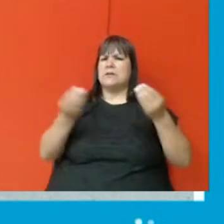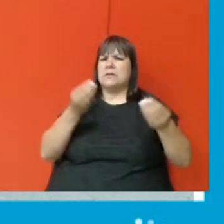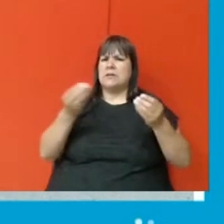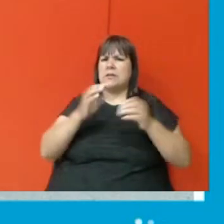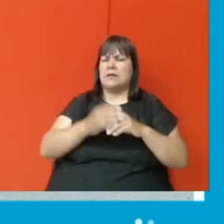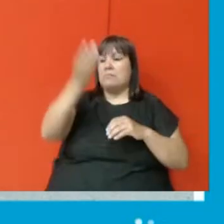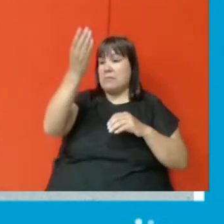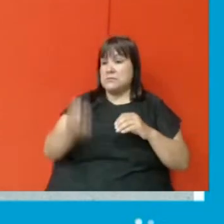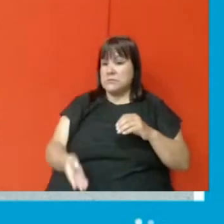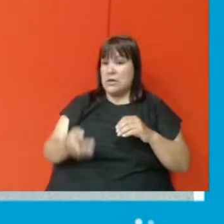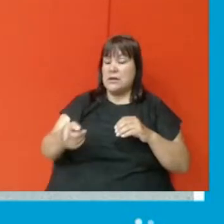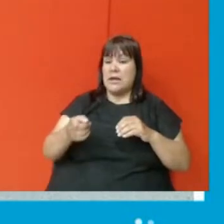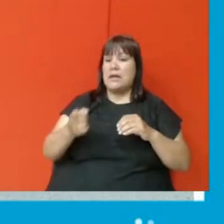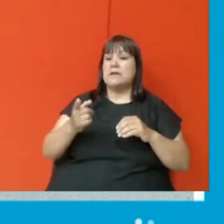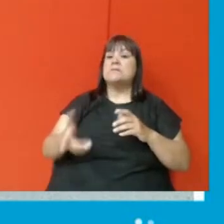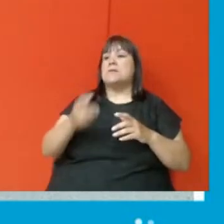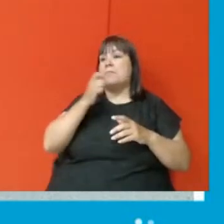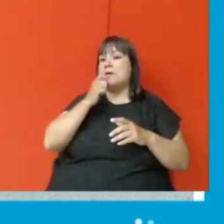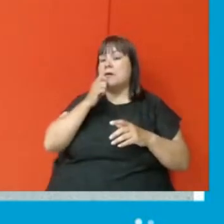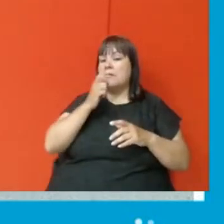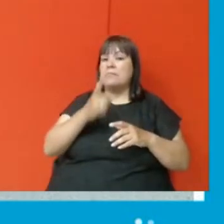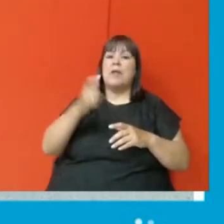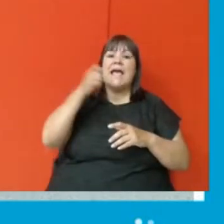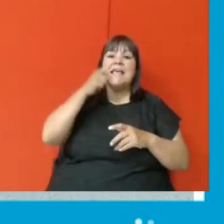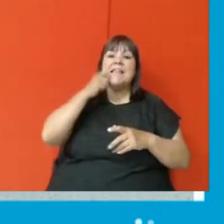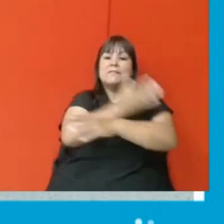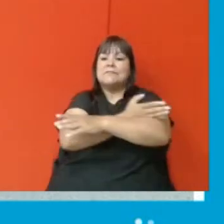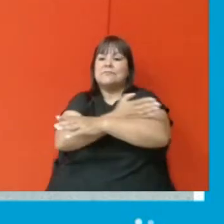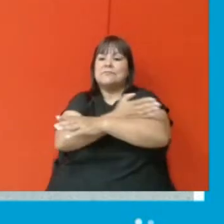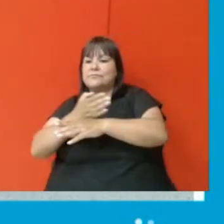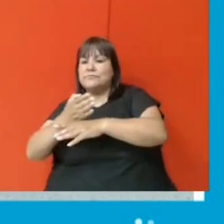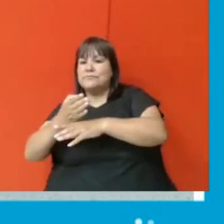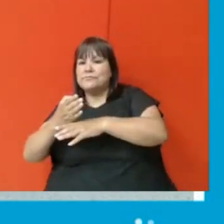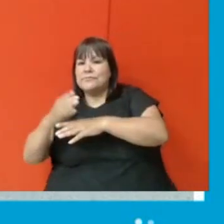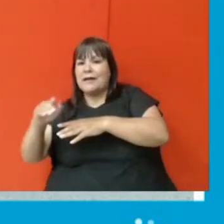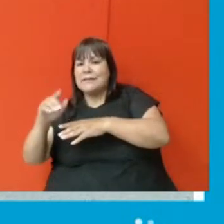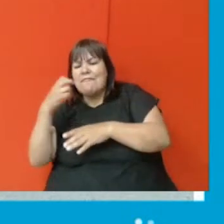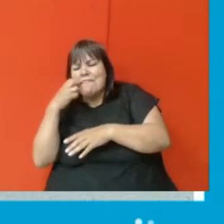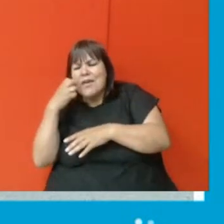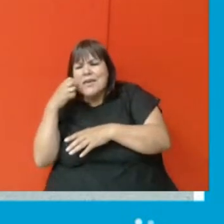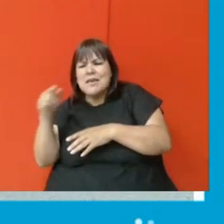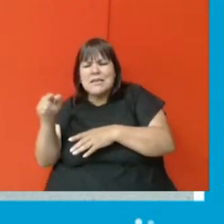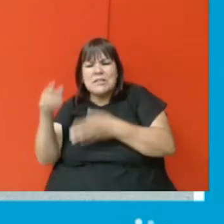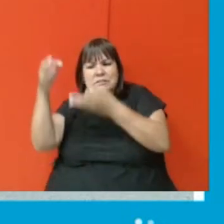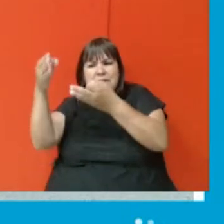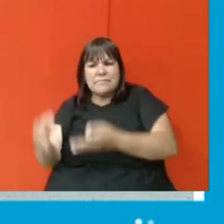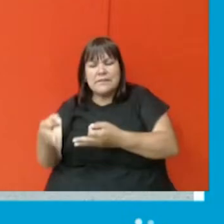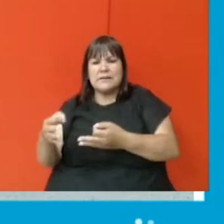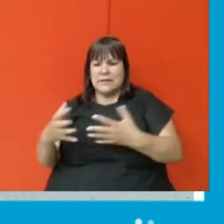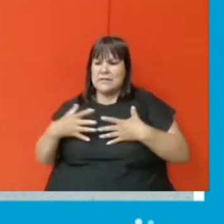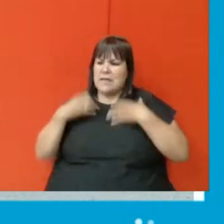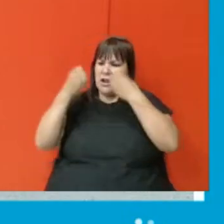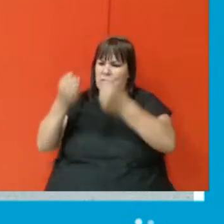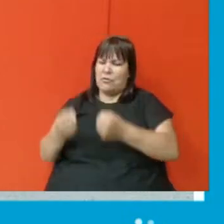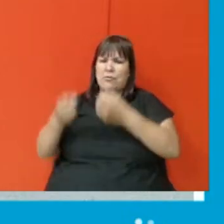envejecimiento saludable, y que va a favorecer que haya un accionar rápido, que realmente se ponga